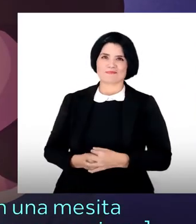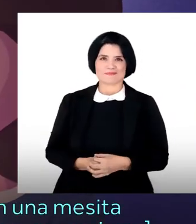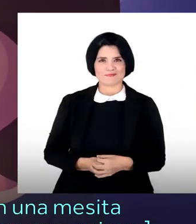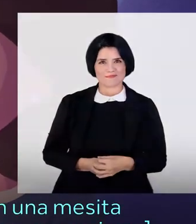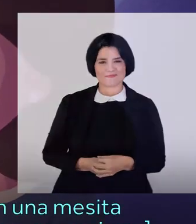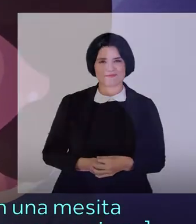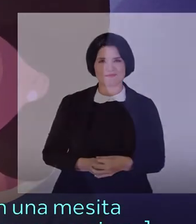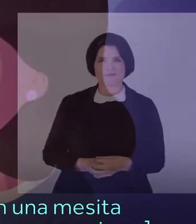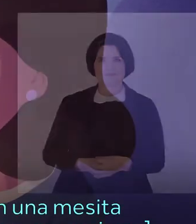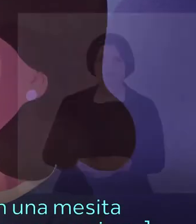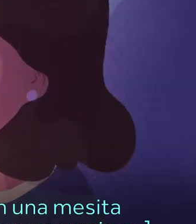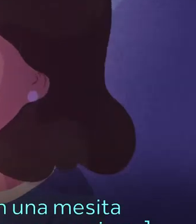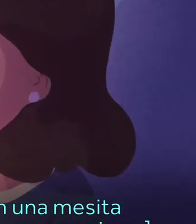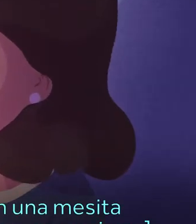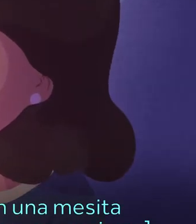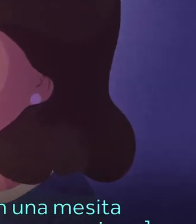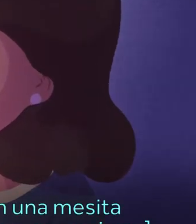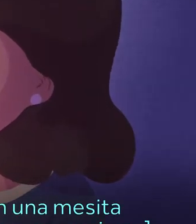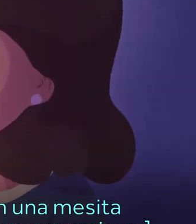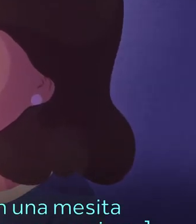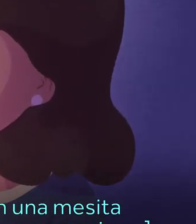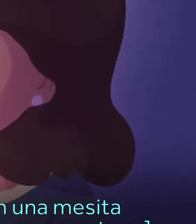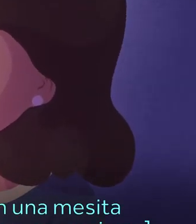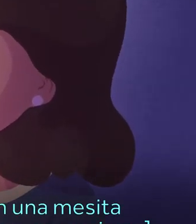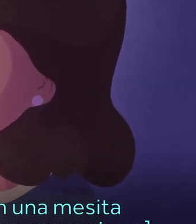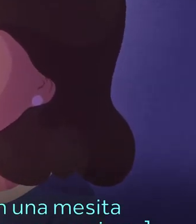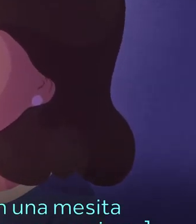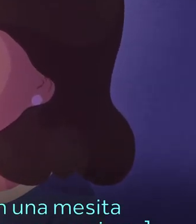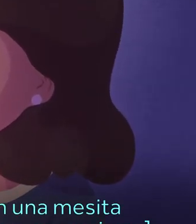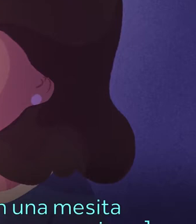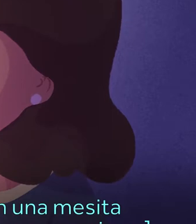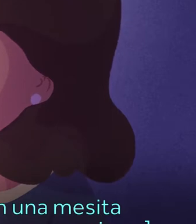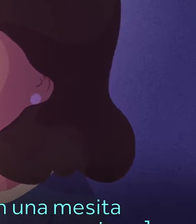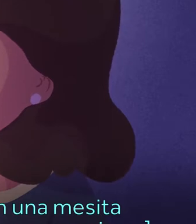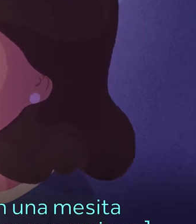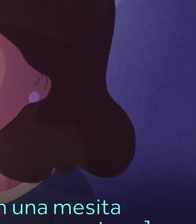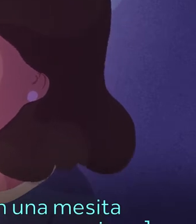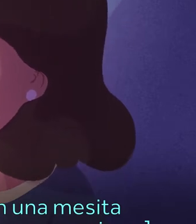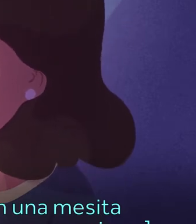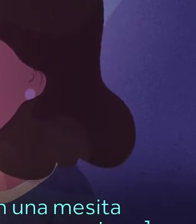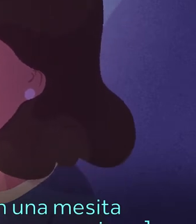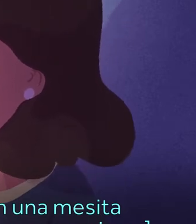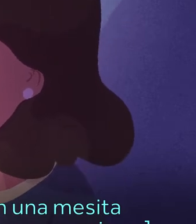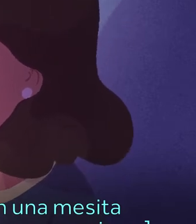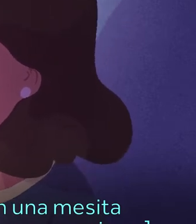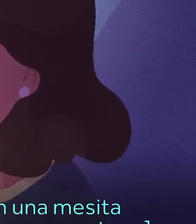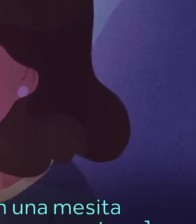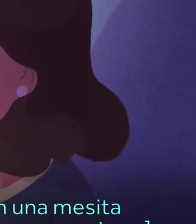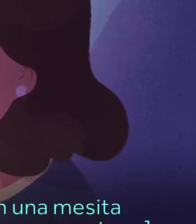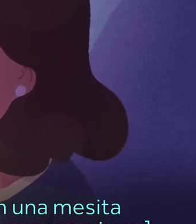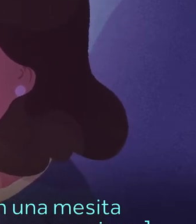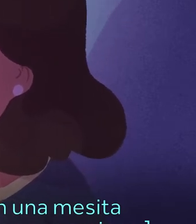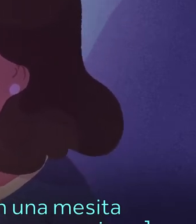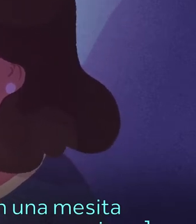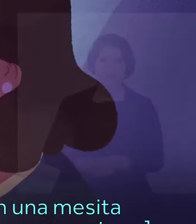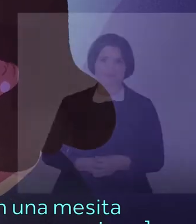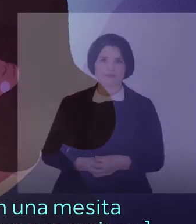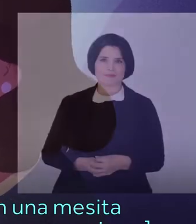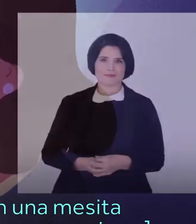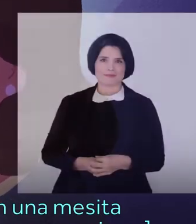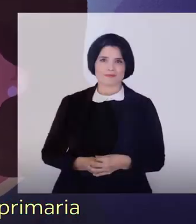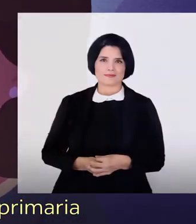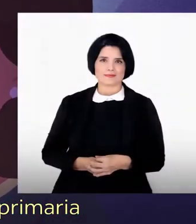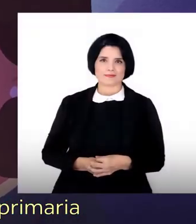Ana observa una fotografía colocada en una mesita al costado del sillón. En ella aparece junto con sus amigas.